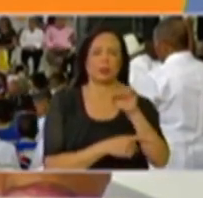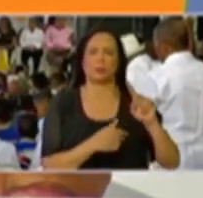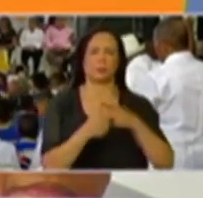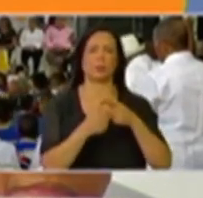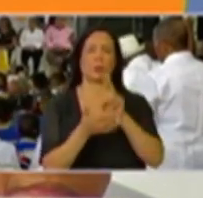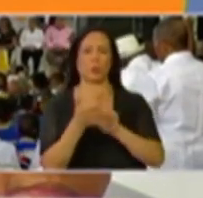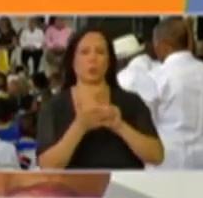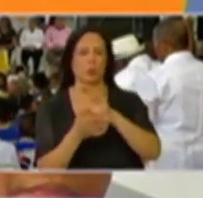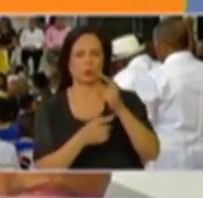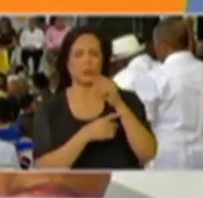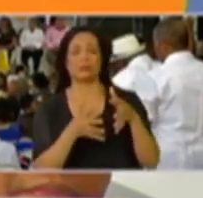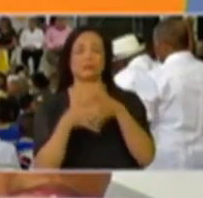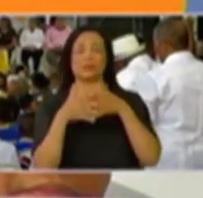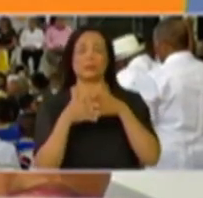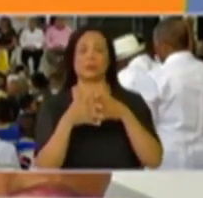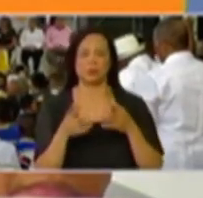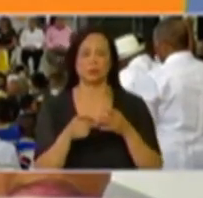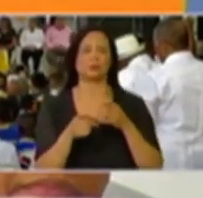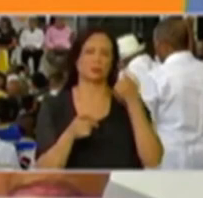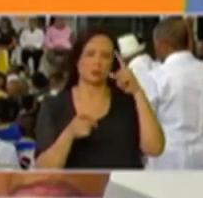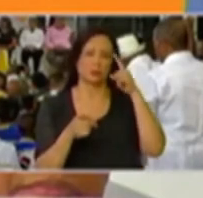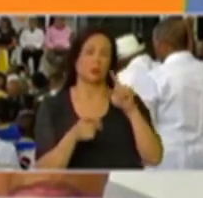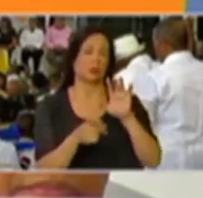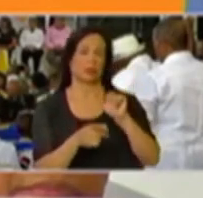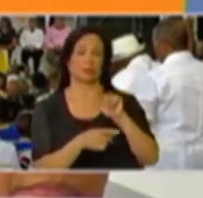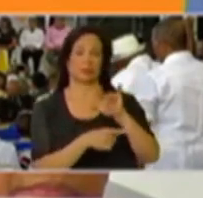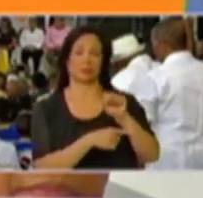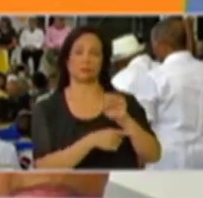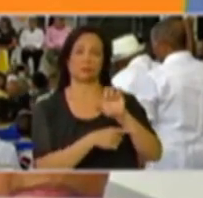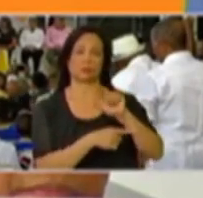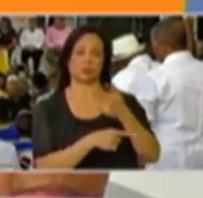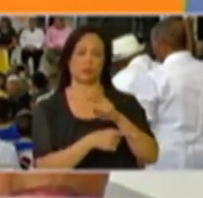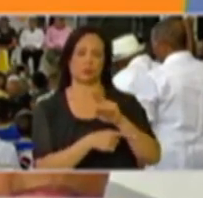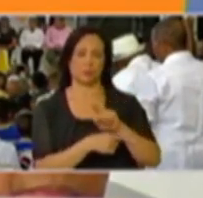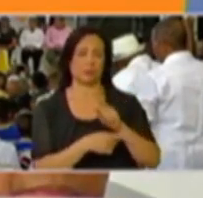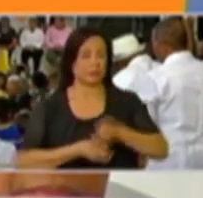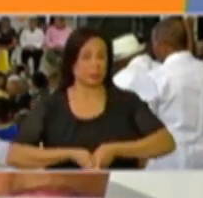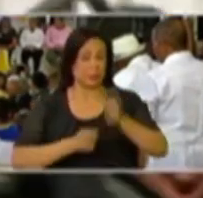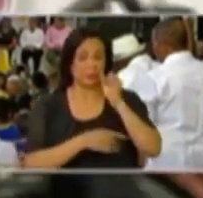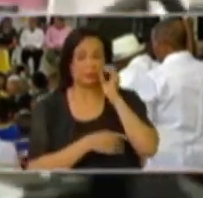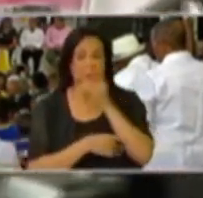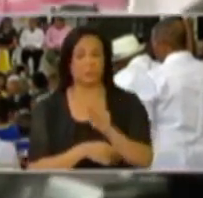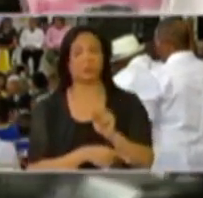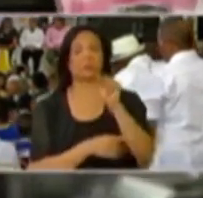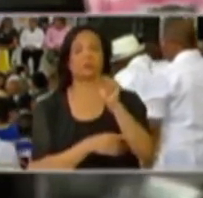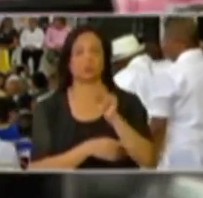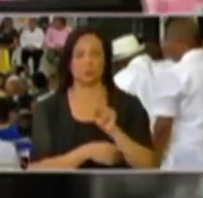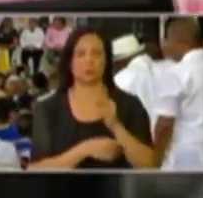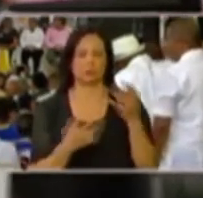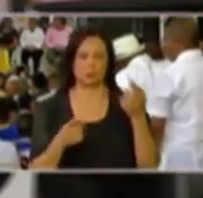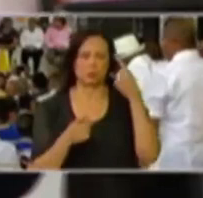Universidad de las Américas. Carlos Guzmán, alcalde de Santo Domingo Norte.